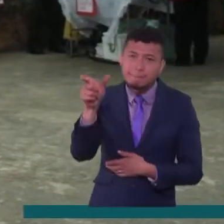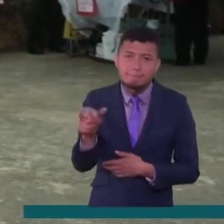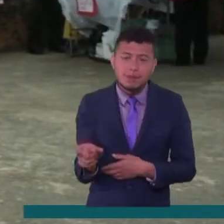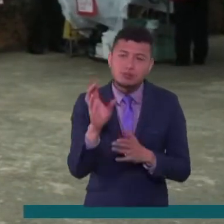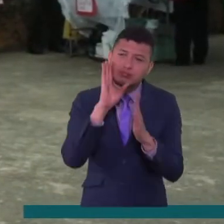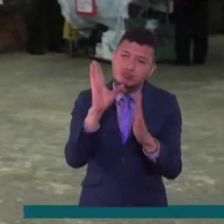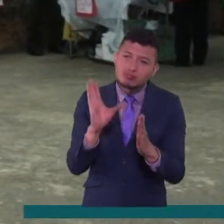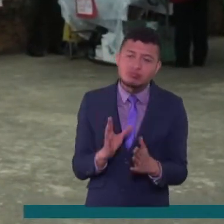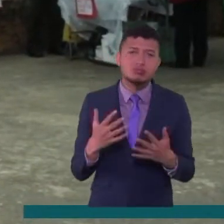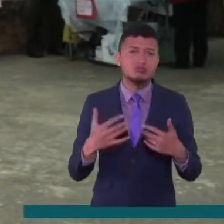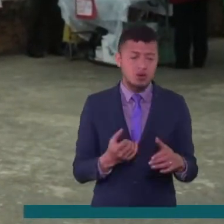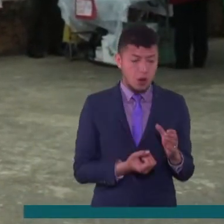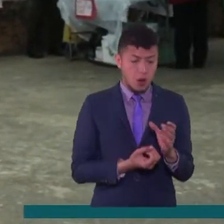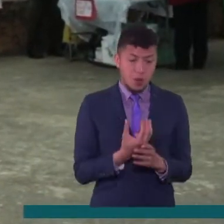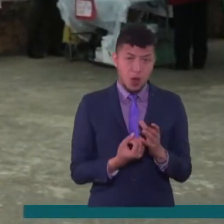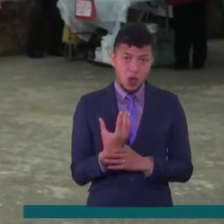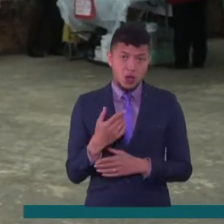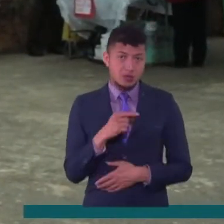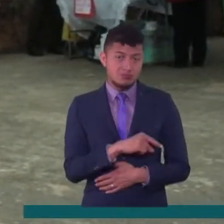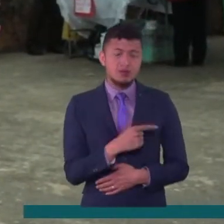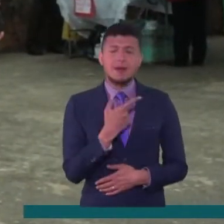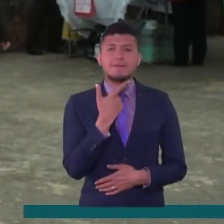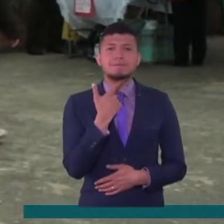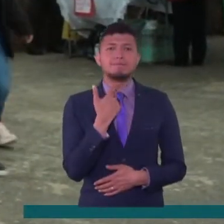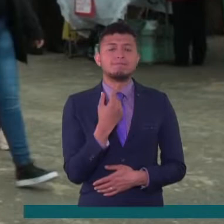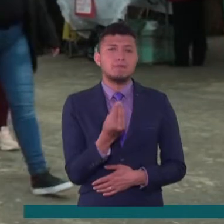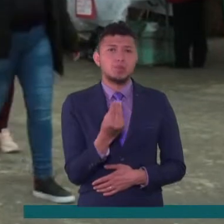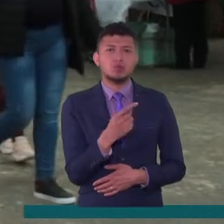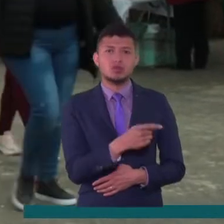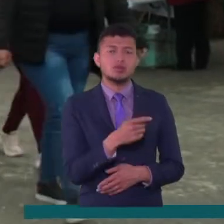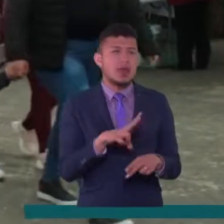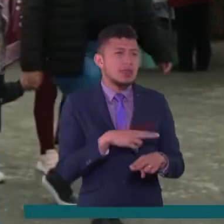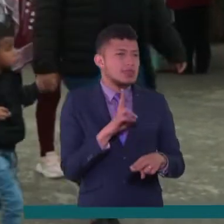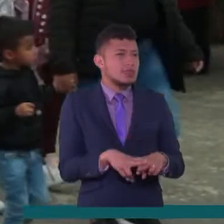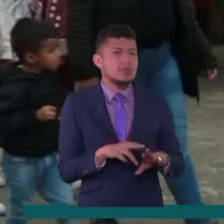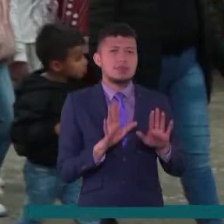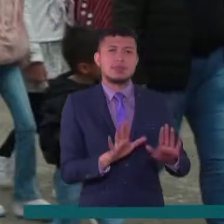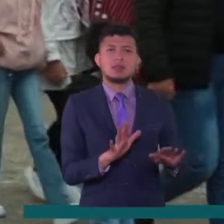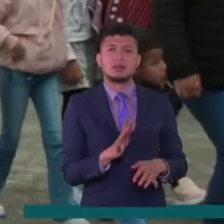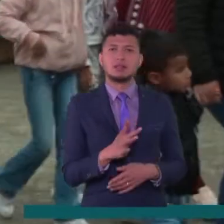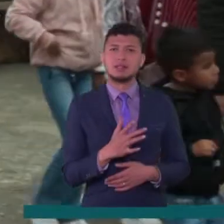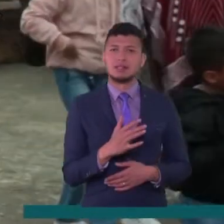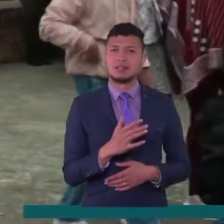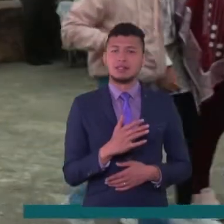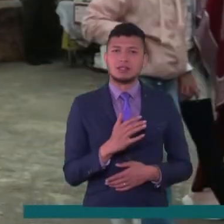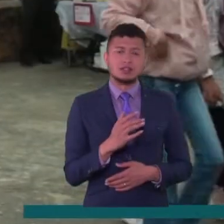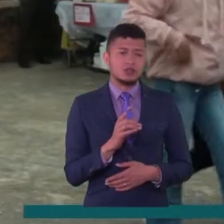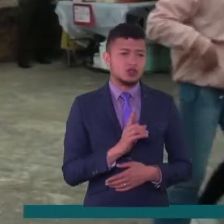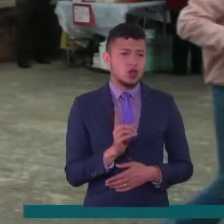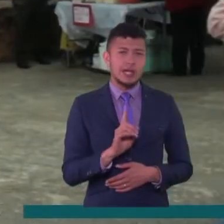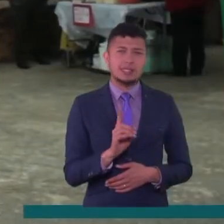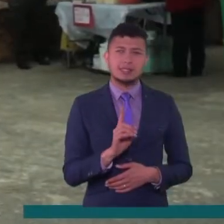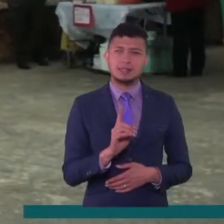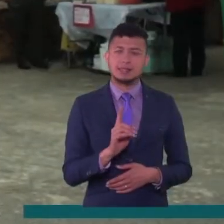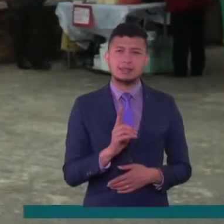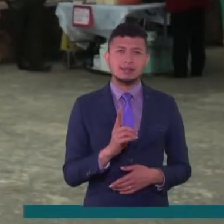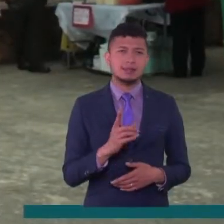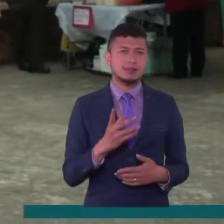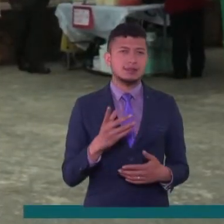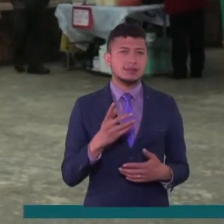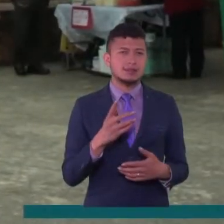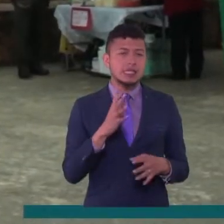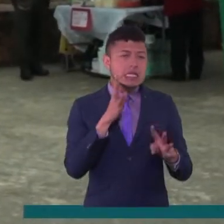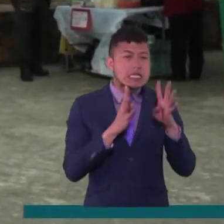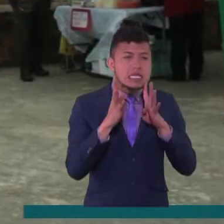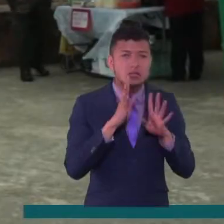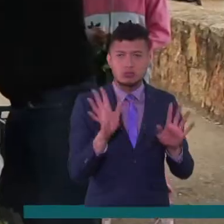atienden. Los productos también me gustan mucho, que incluso son más naturales, no sé si se ven tan, como decirlo,